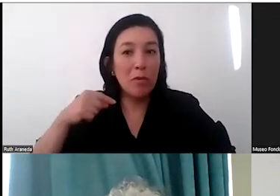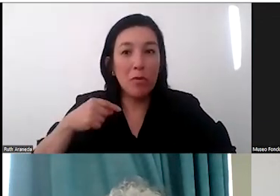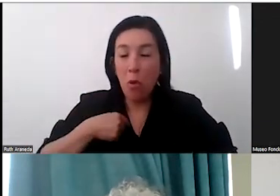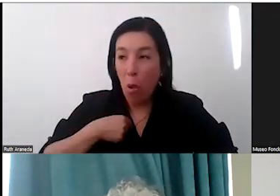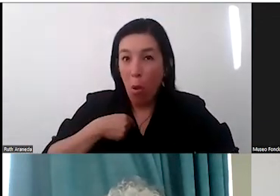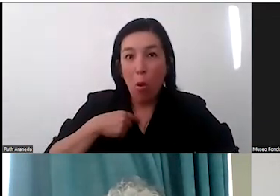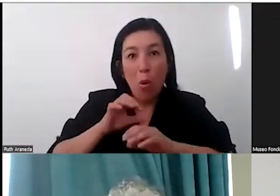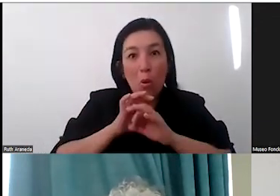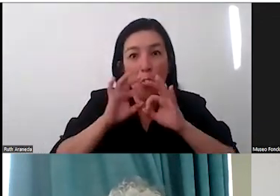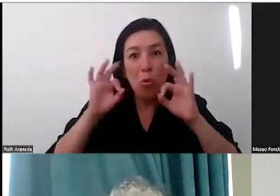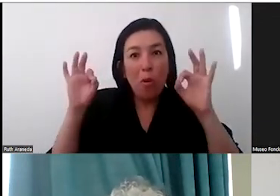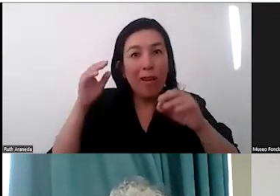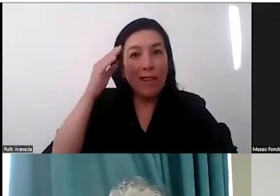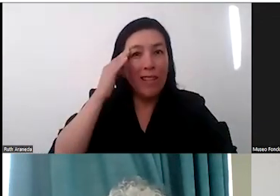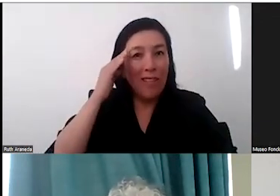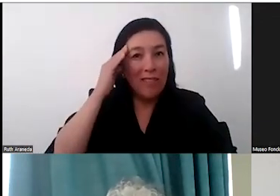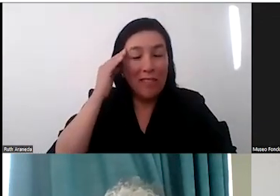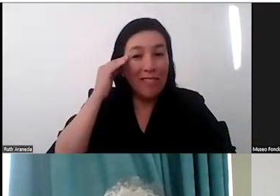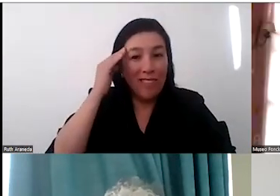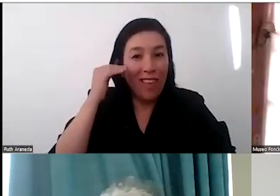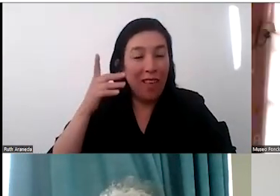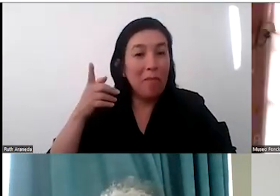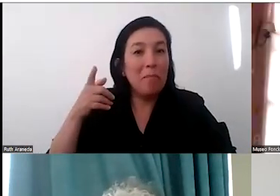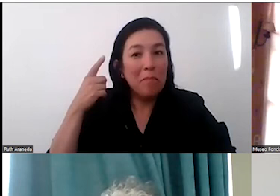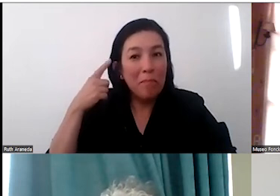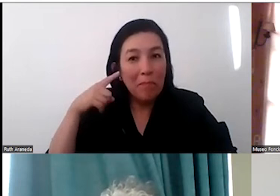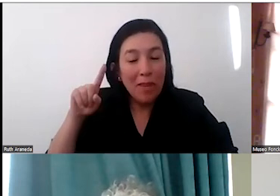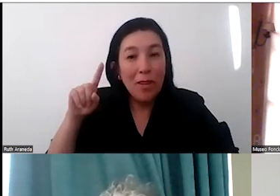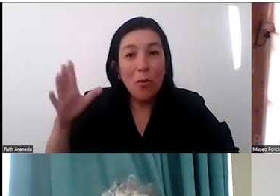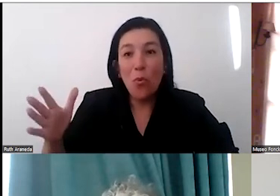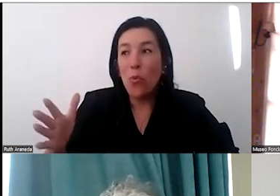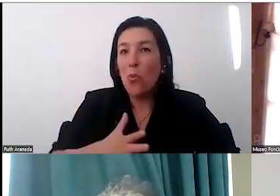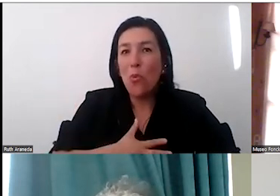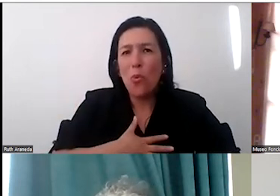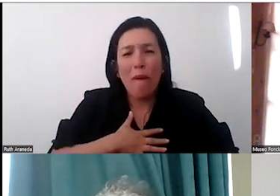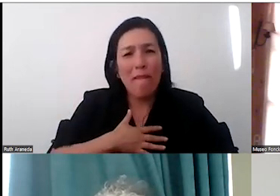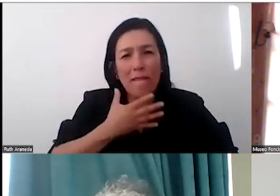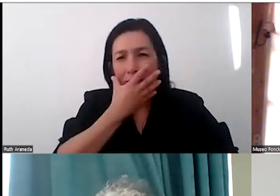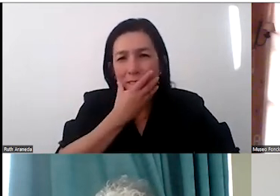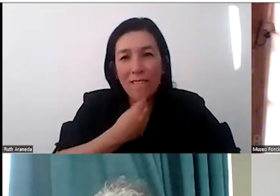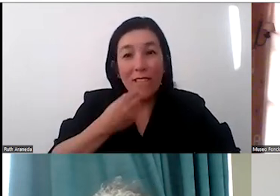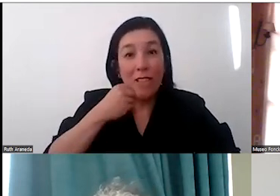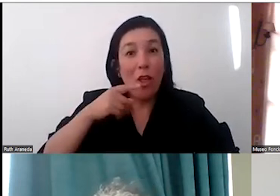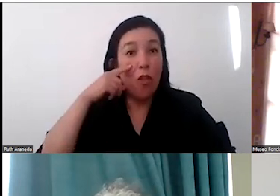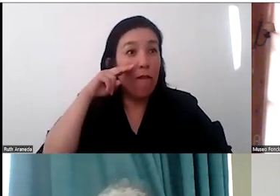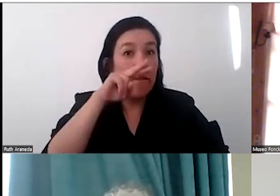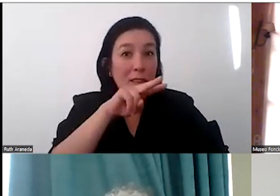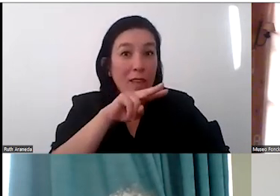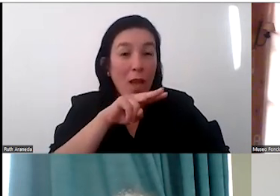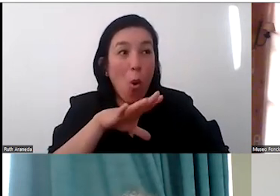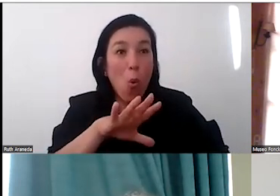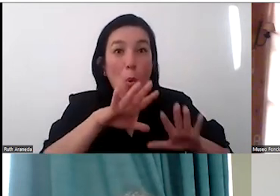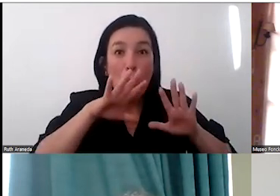nunca descubría cuál era el cuál, pero realmente lo encontré hermoso. Y ahora cuando vi esto de aves, me